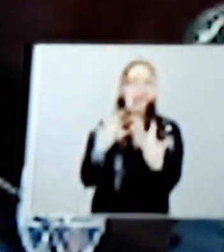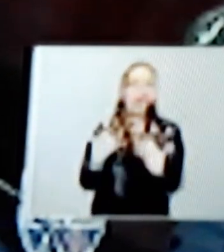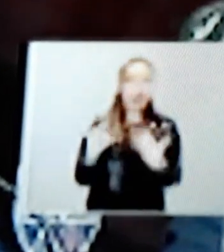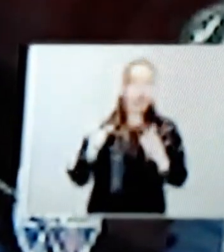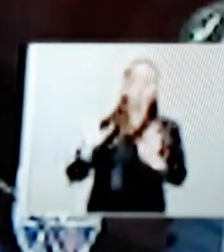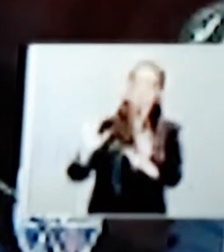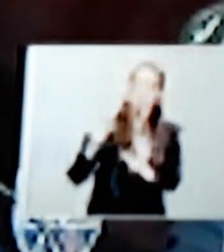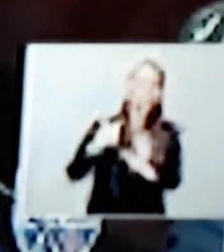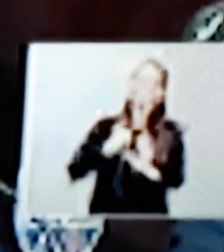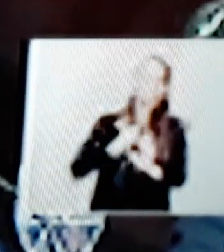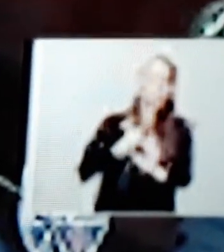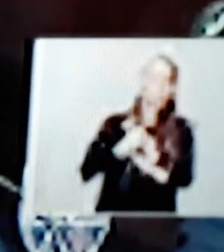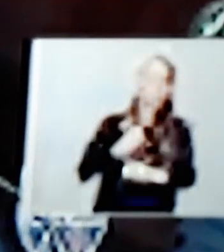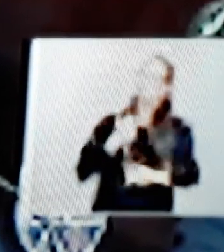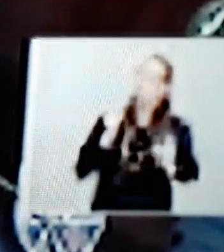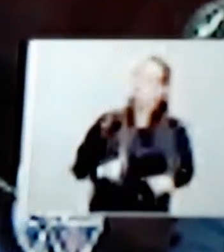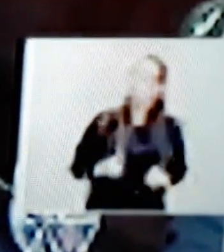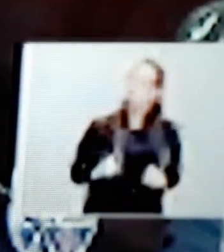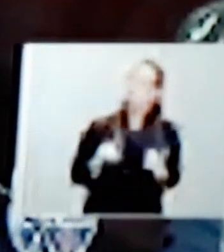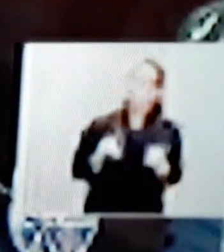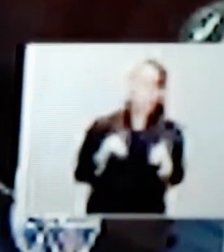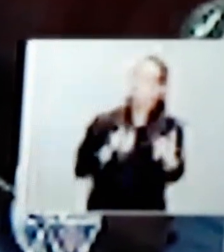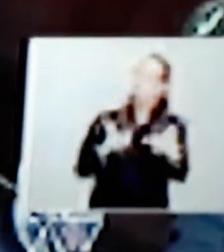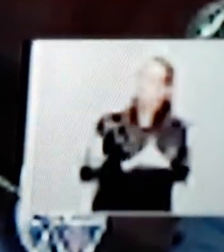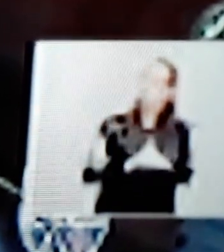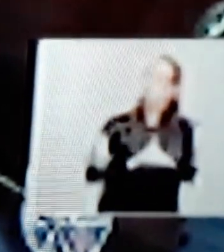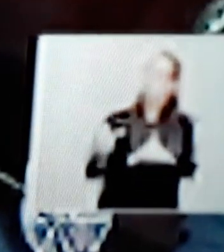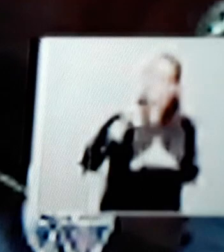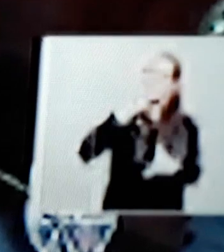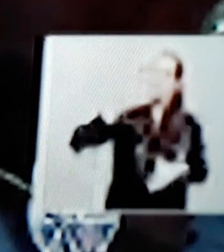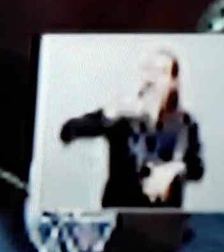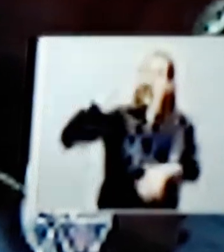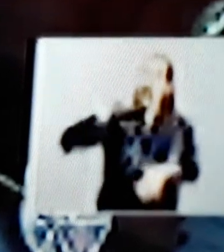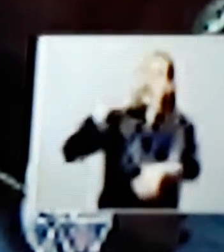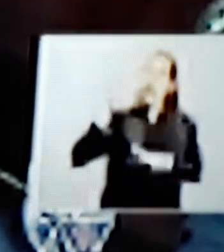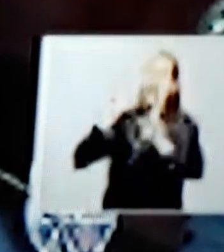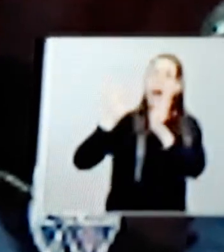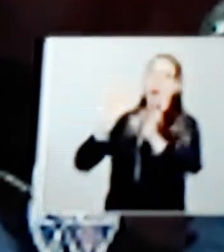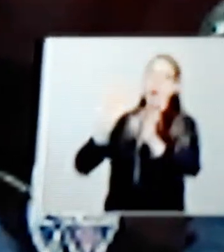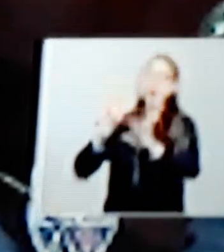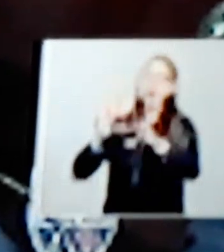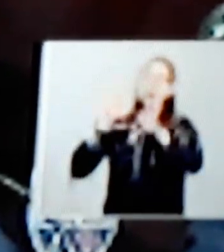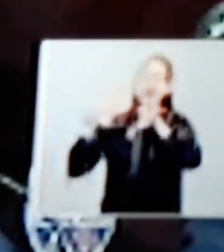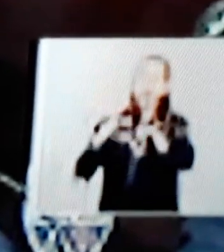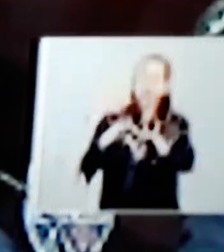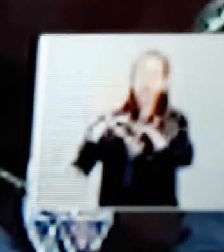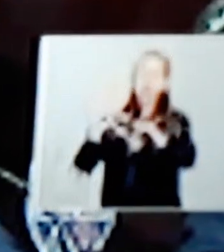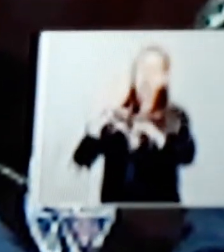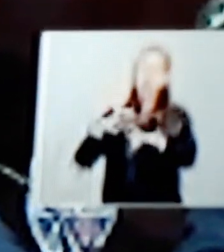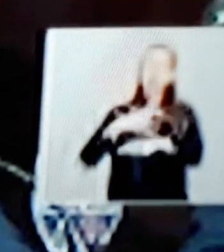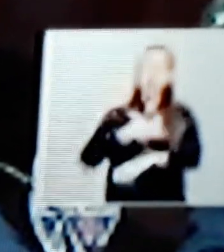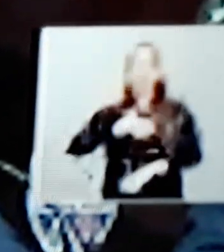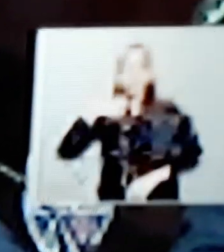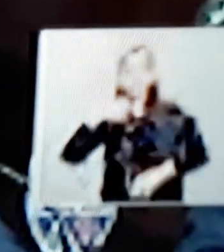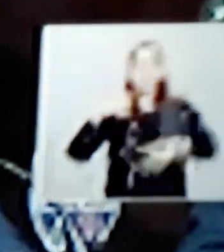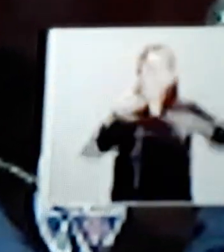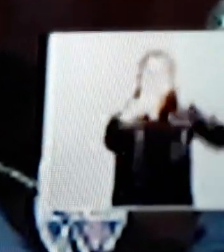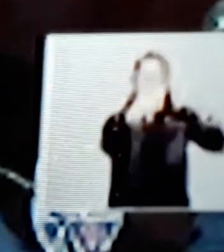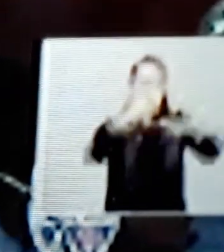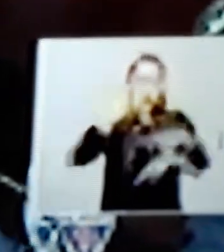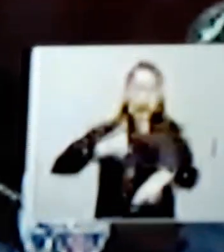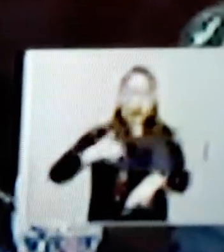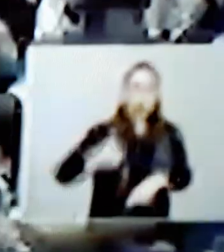enérgico repudio para cualquier discurso que estimule el odio y el rencor entre los